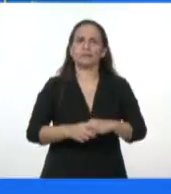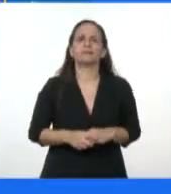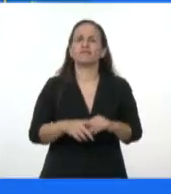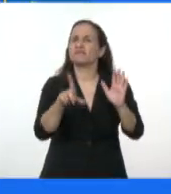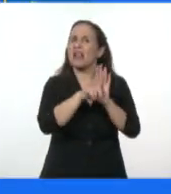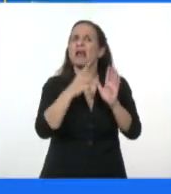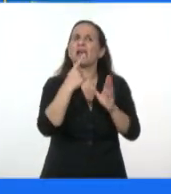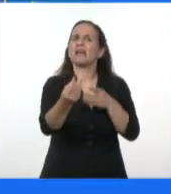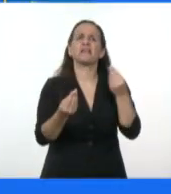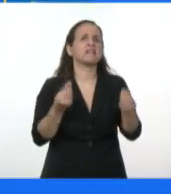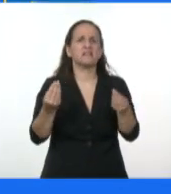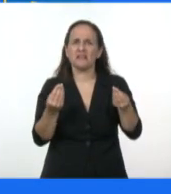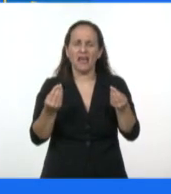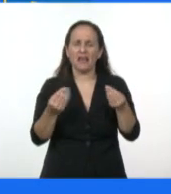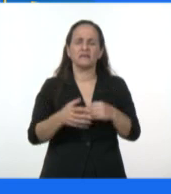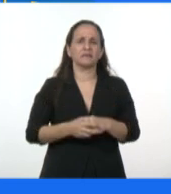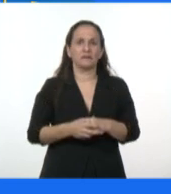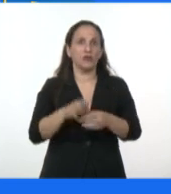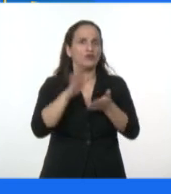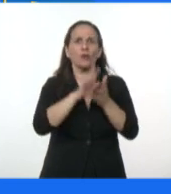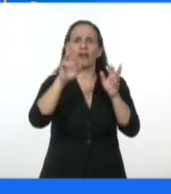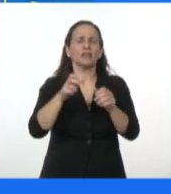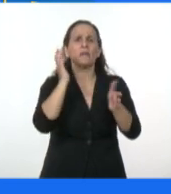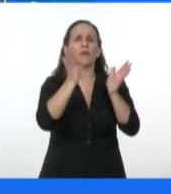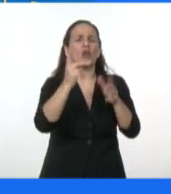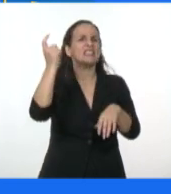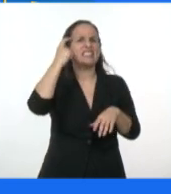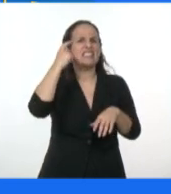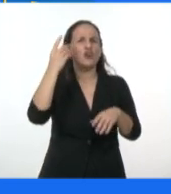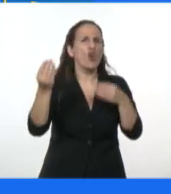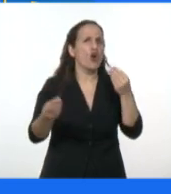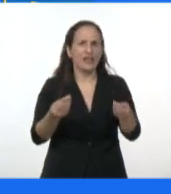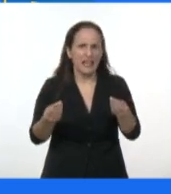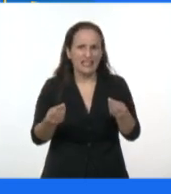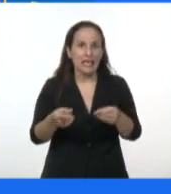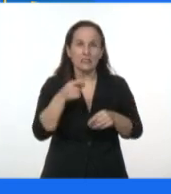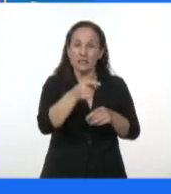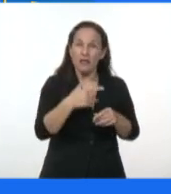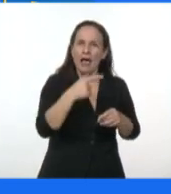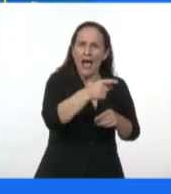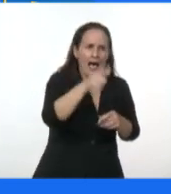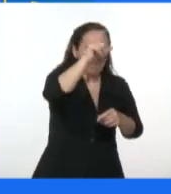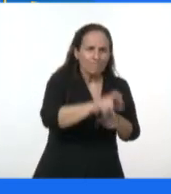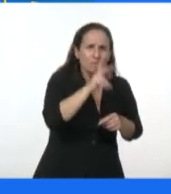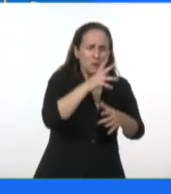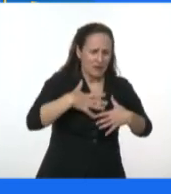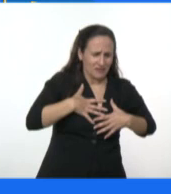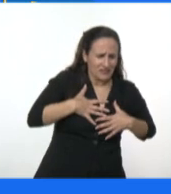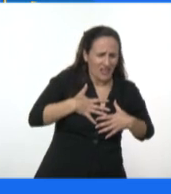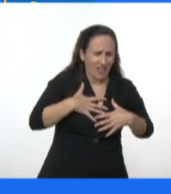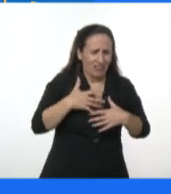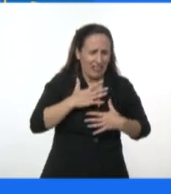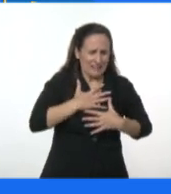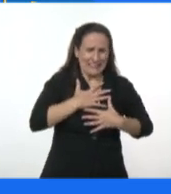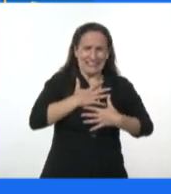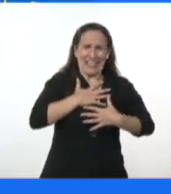ley contra la violencia hacia las mujeres sobre la violencia psicológica? Es aquella que causa daño emocional y disminución de la autoestima,